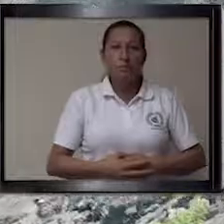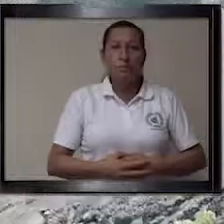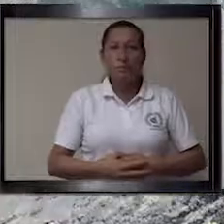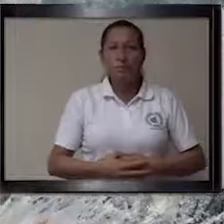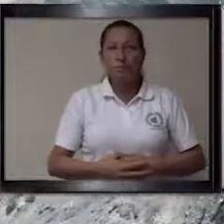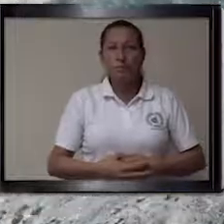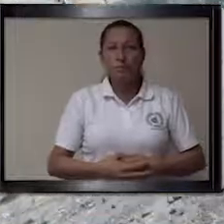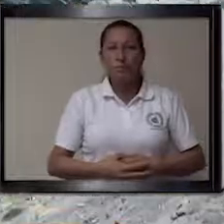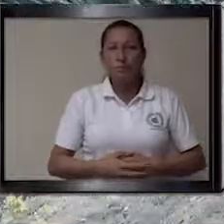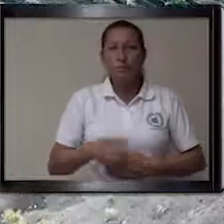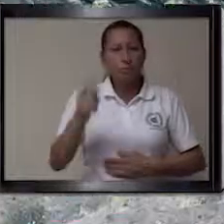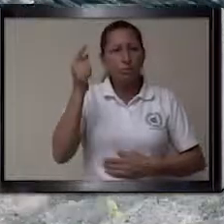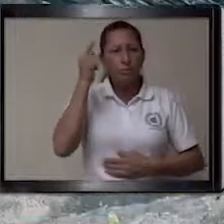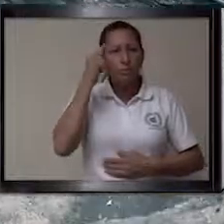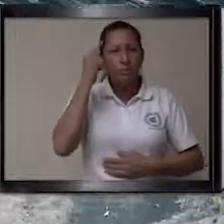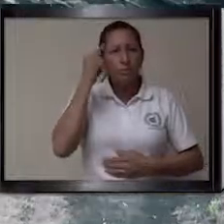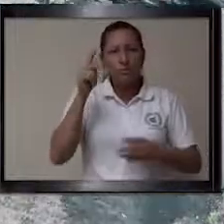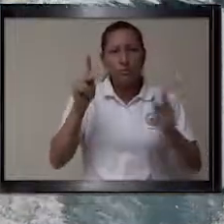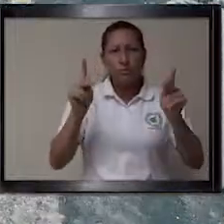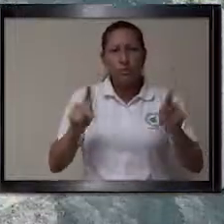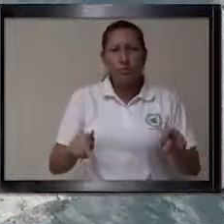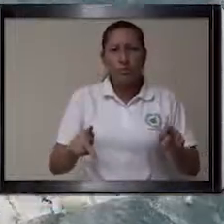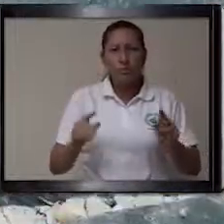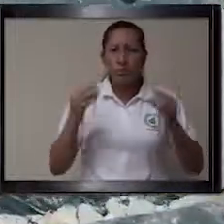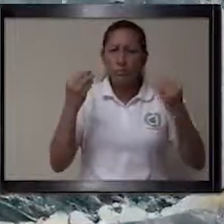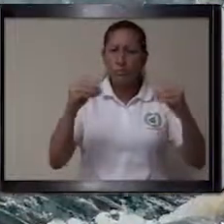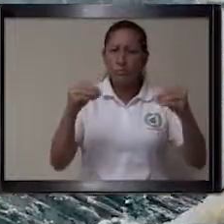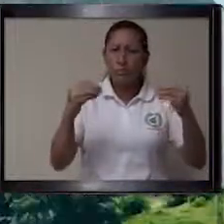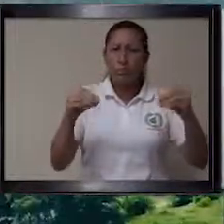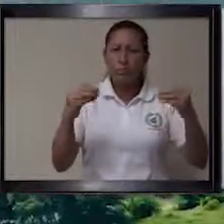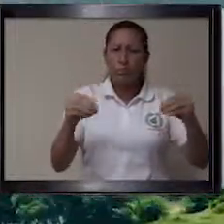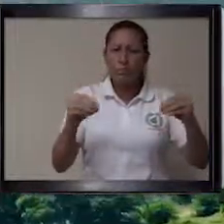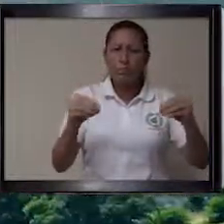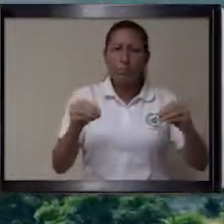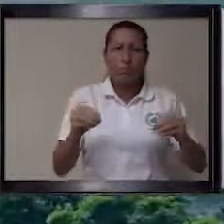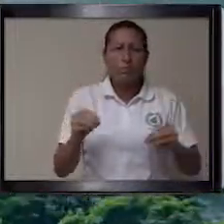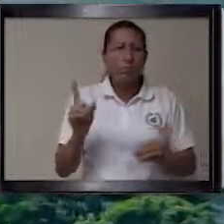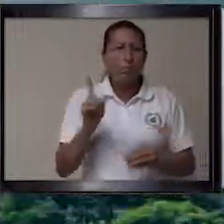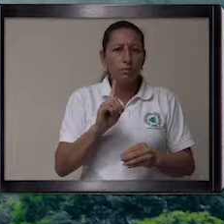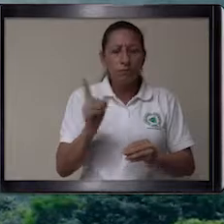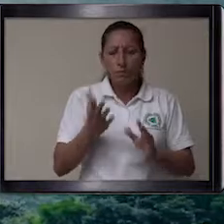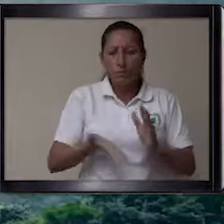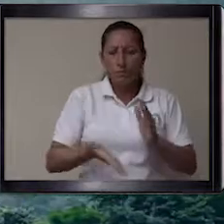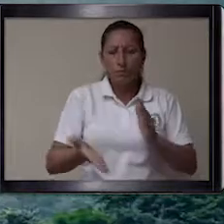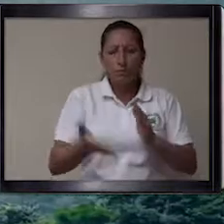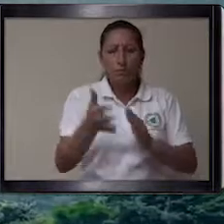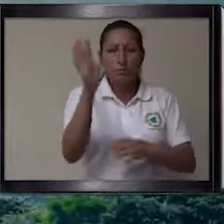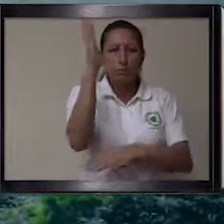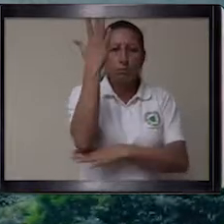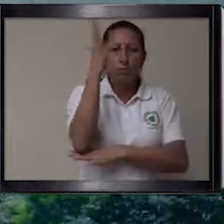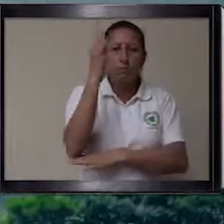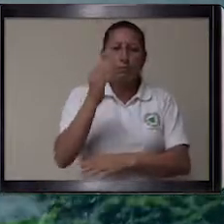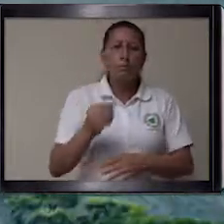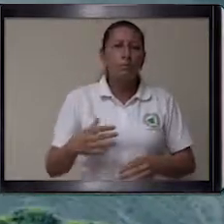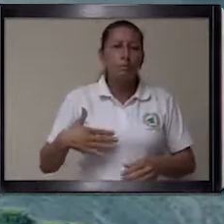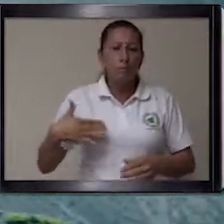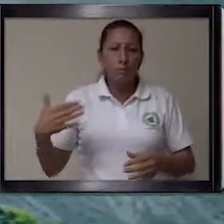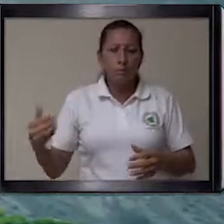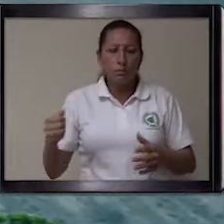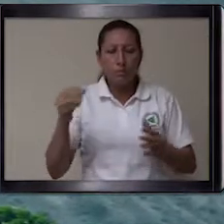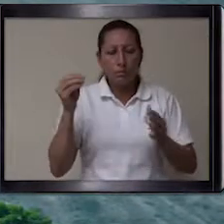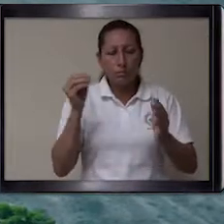muy consciente de eso, ¿verdad? Y tratar de evitar despalar los volcanes, más bien